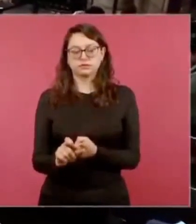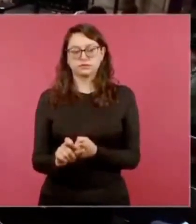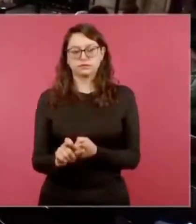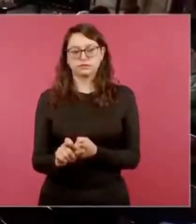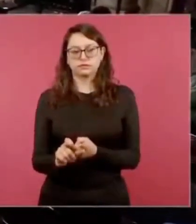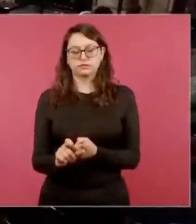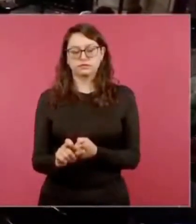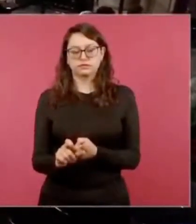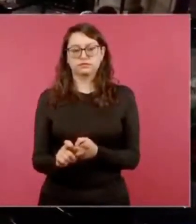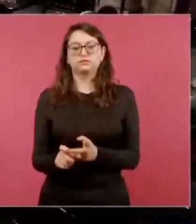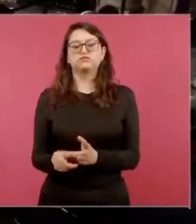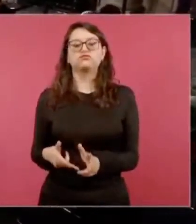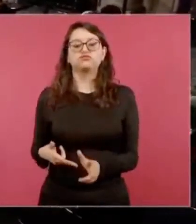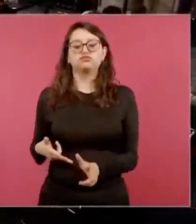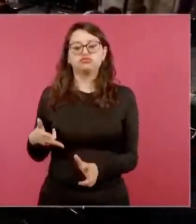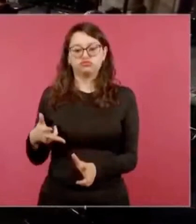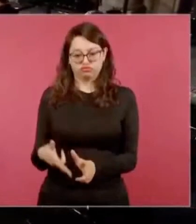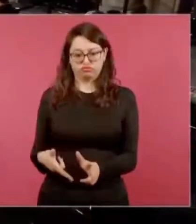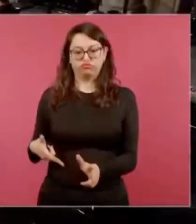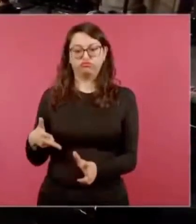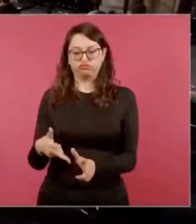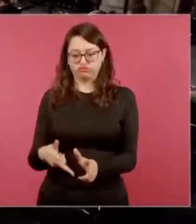trabajadores ferroviarios